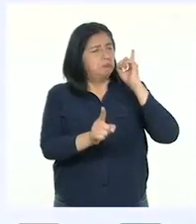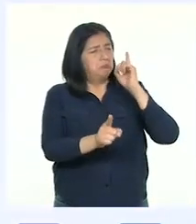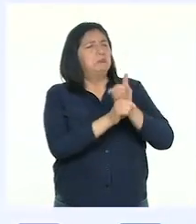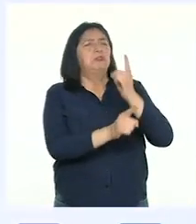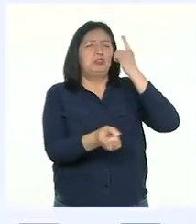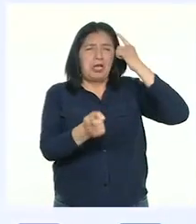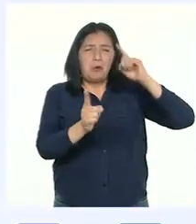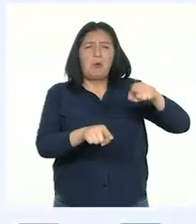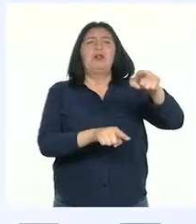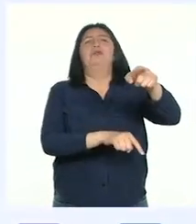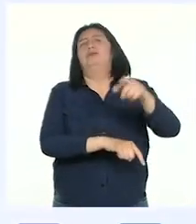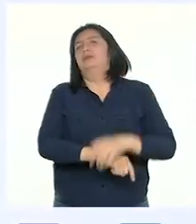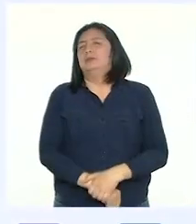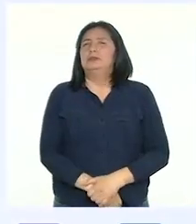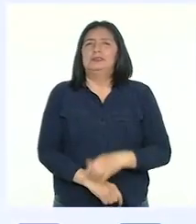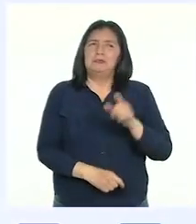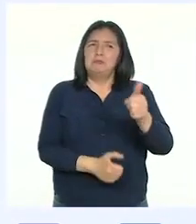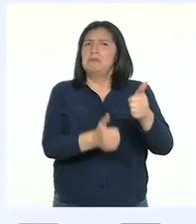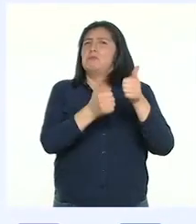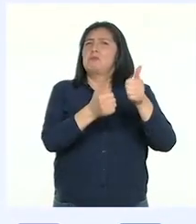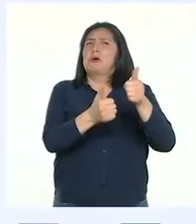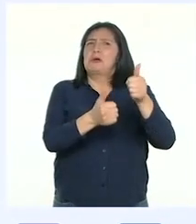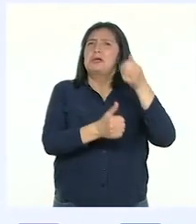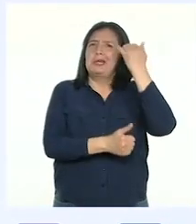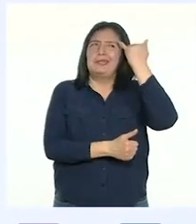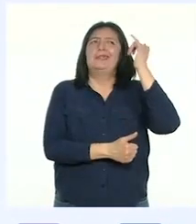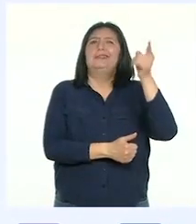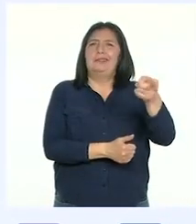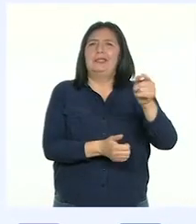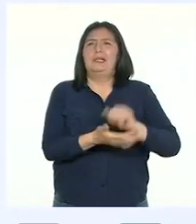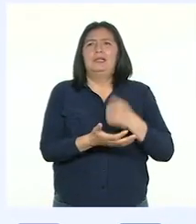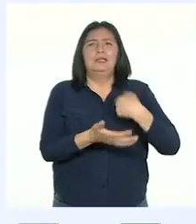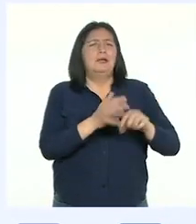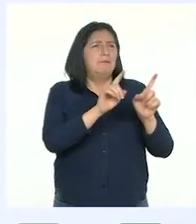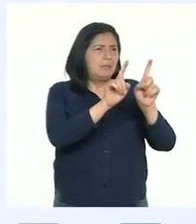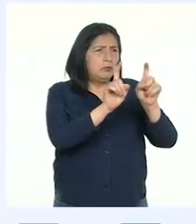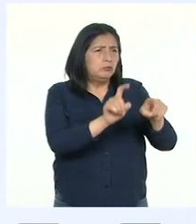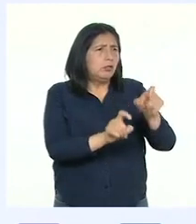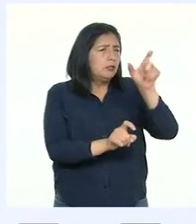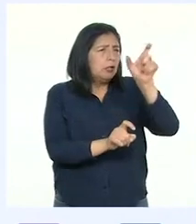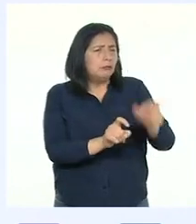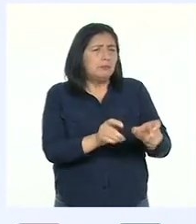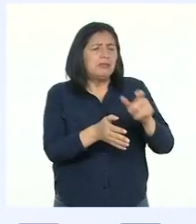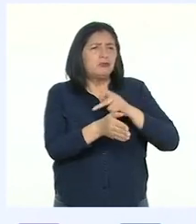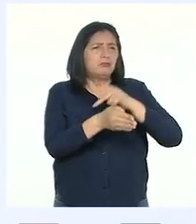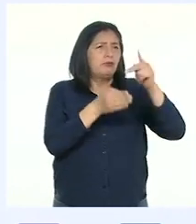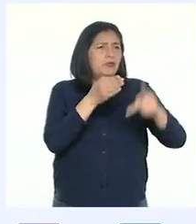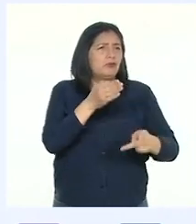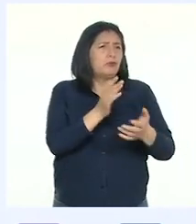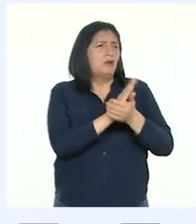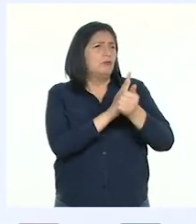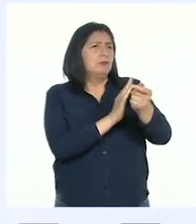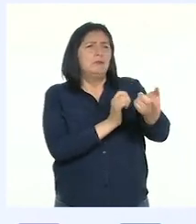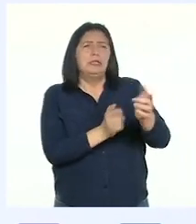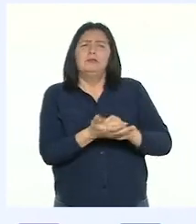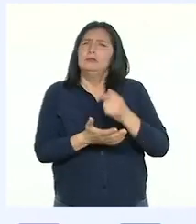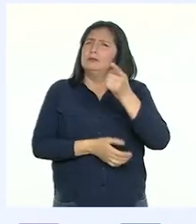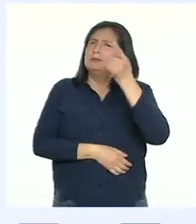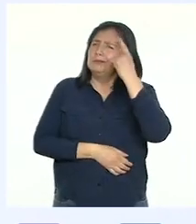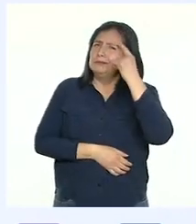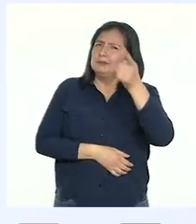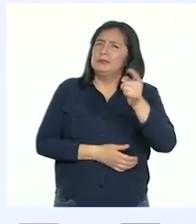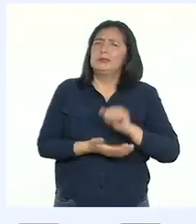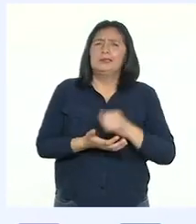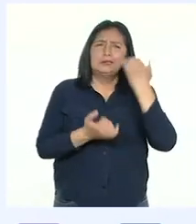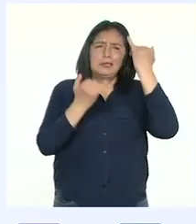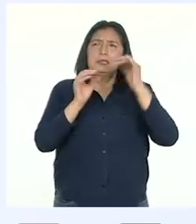Coincido contigo, Luana. Es una muy buena idea la de consultar a un especialista o experto. ¿Qué les parece si